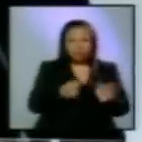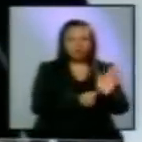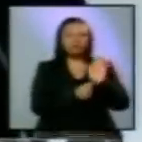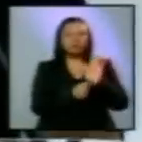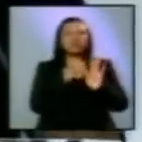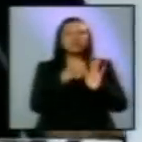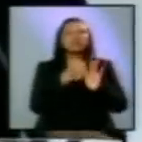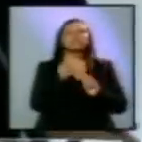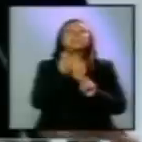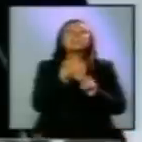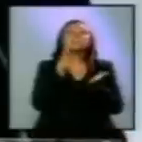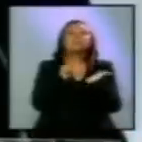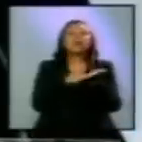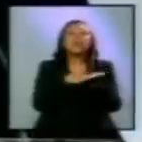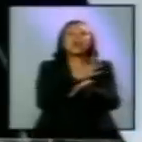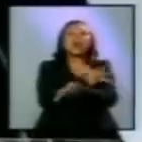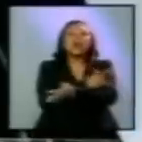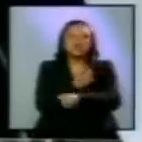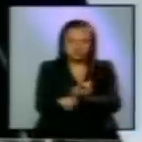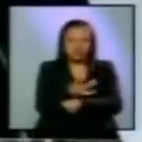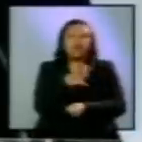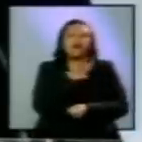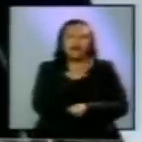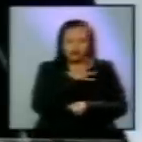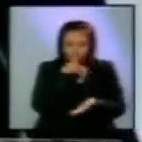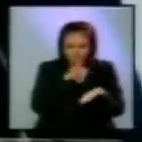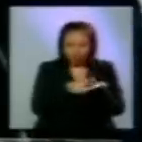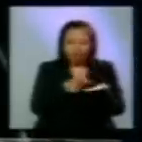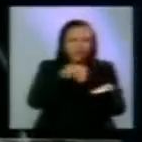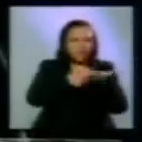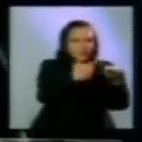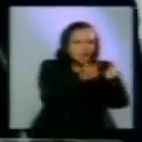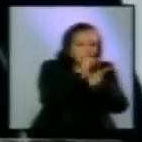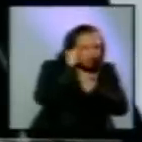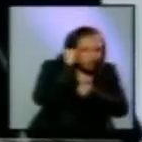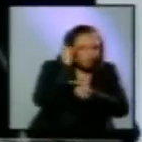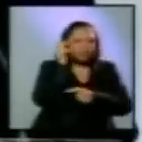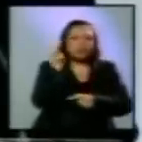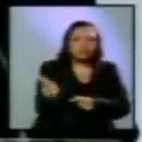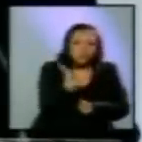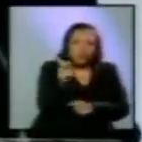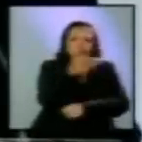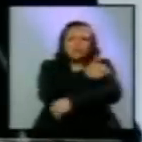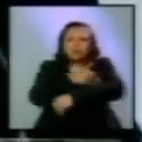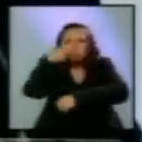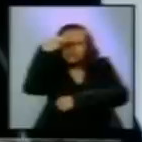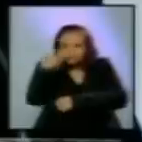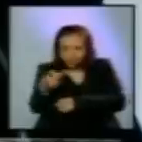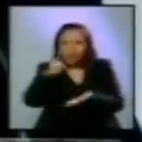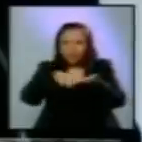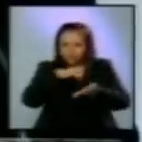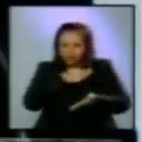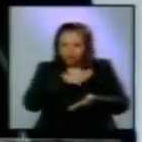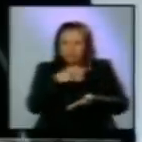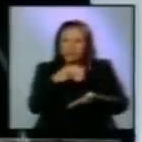honestidad. Existe este valor en las comunidades indígenas, en los pueblos, en las familias de México, pero